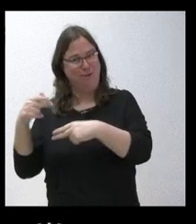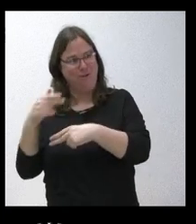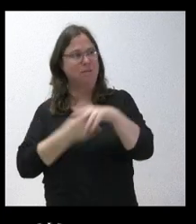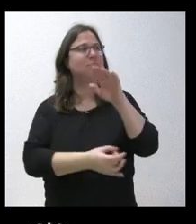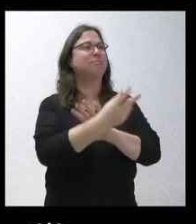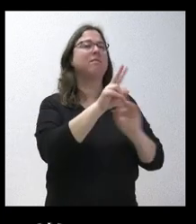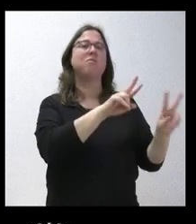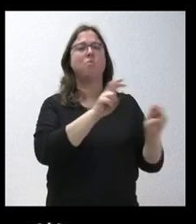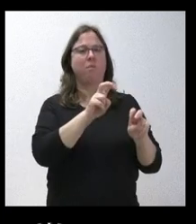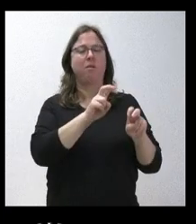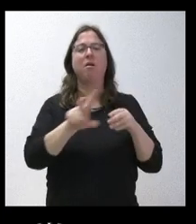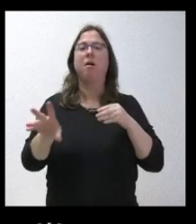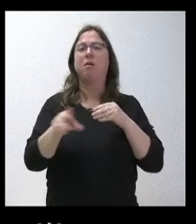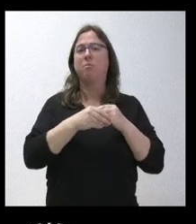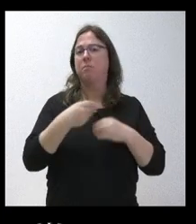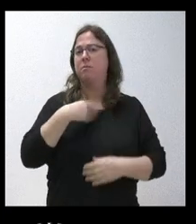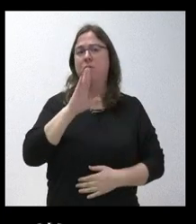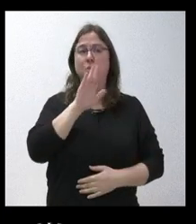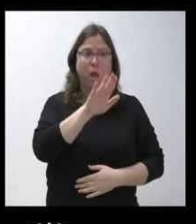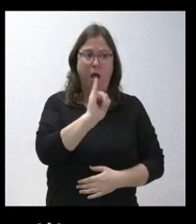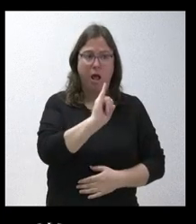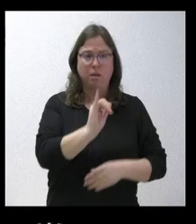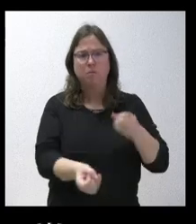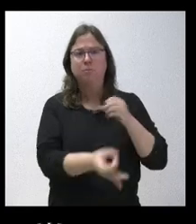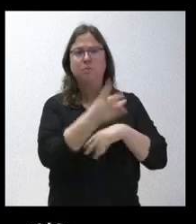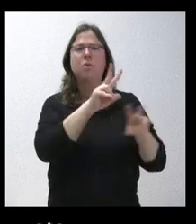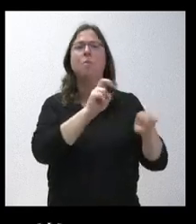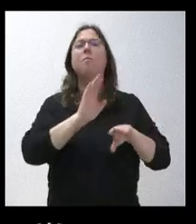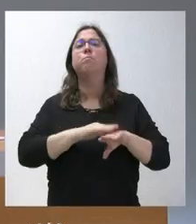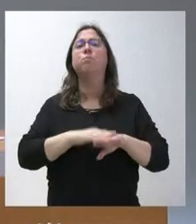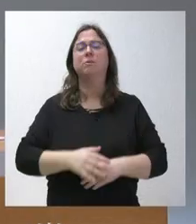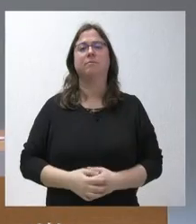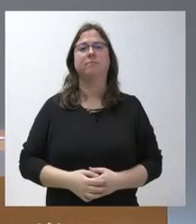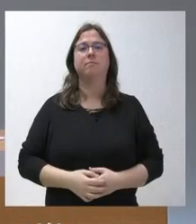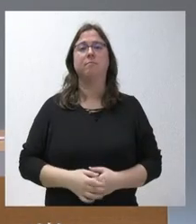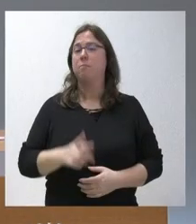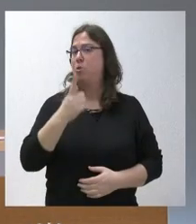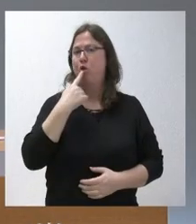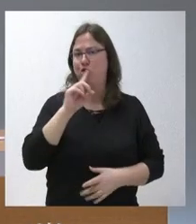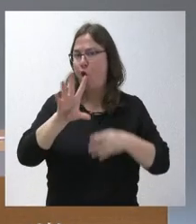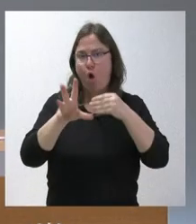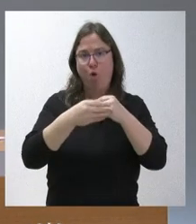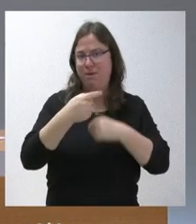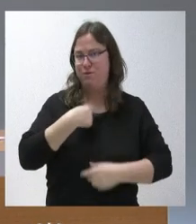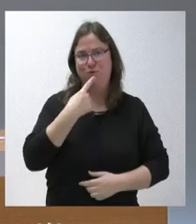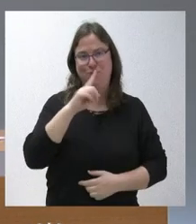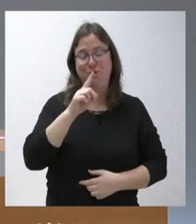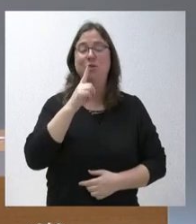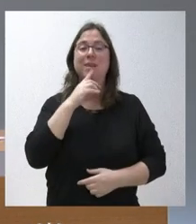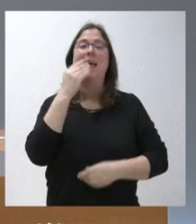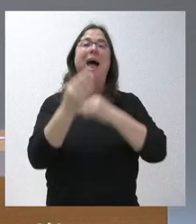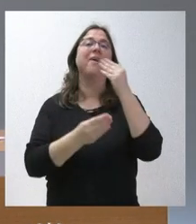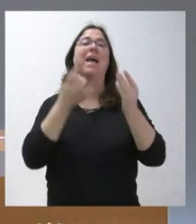a complementar como usted ha dicho una que ya existe No yo no he dicho que complemente he dicho que realizan actividades